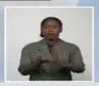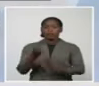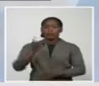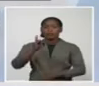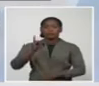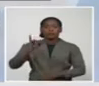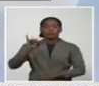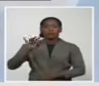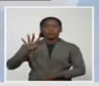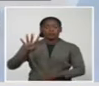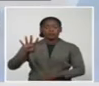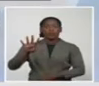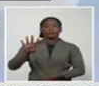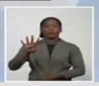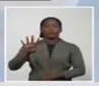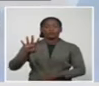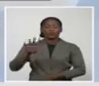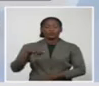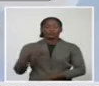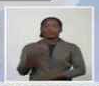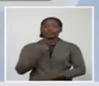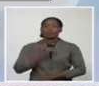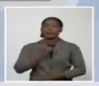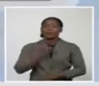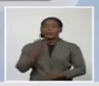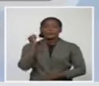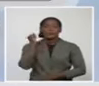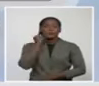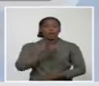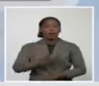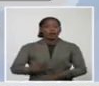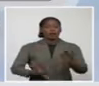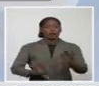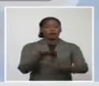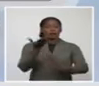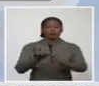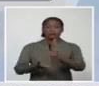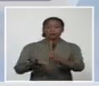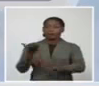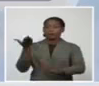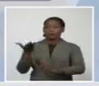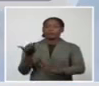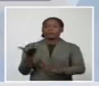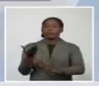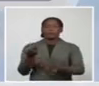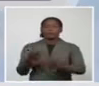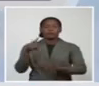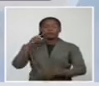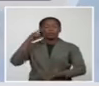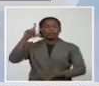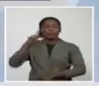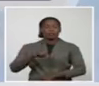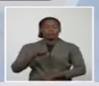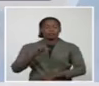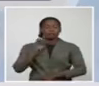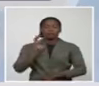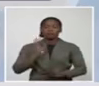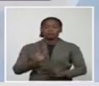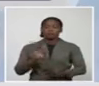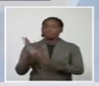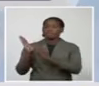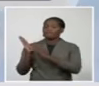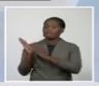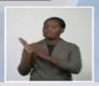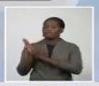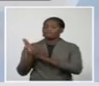muy por debajo del número confirmado, 344 menos que los que se diagnosticaron ayer. Por